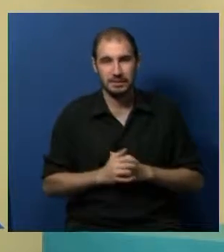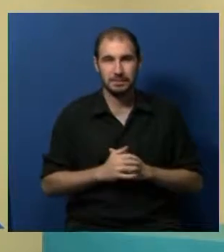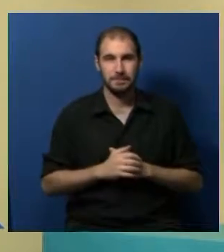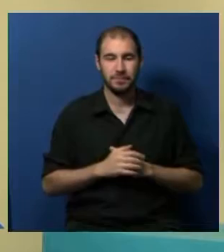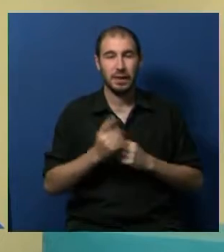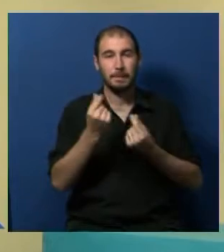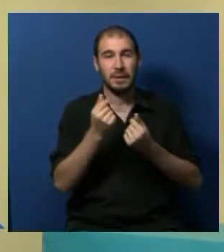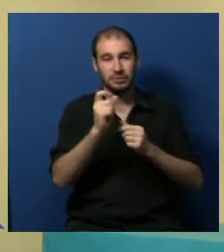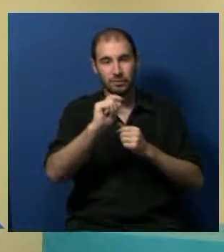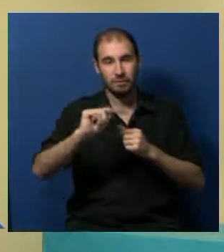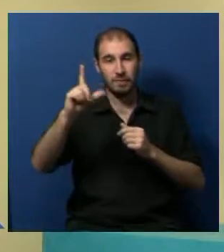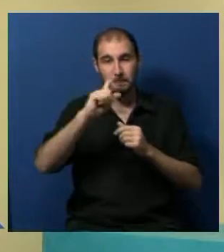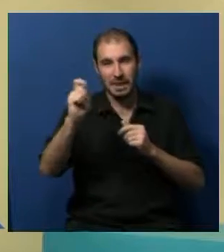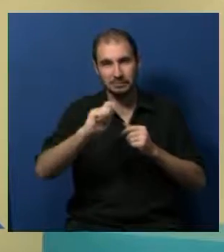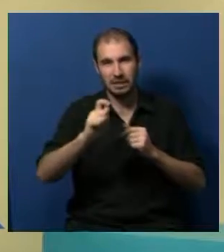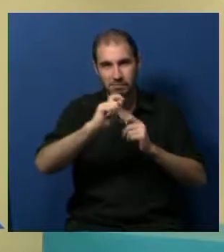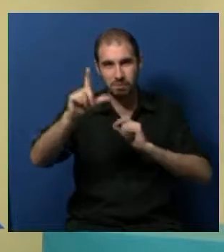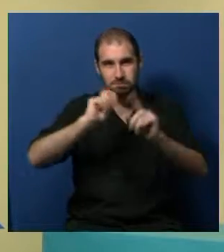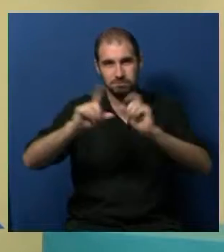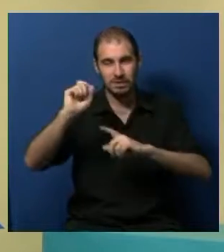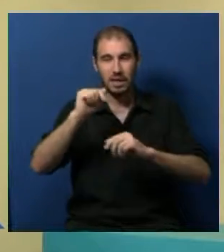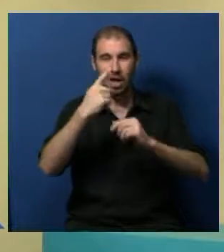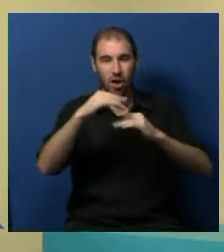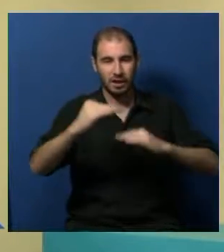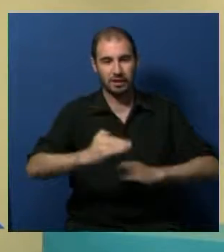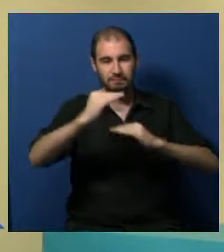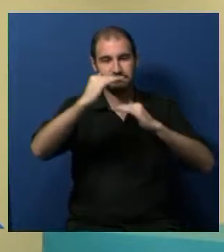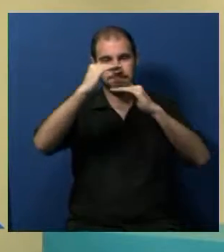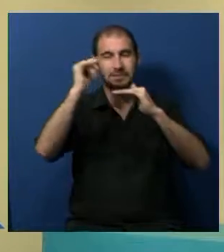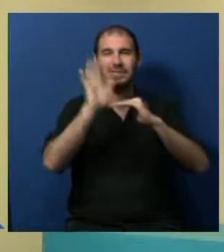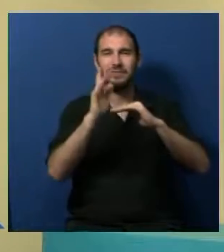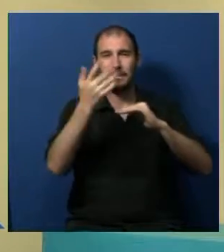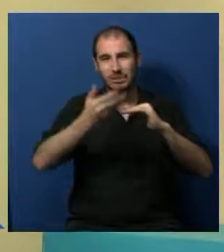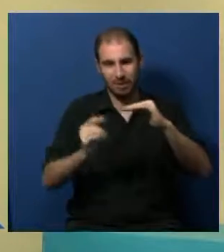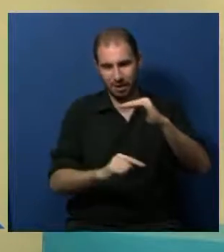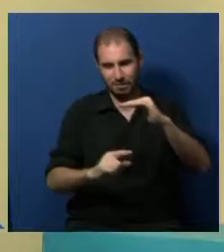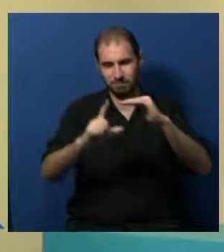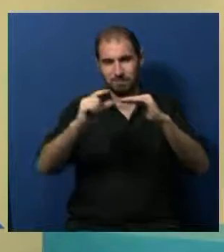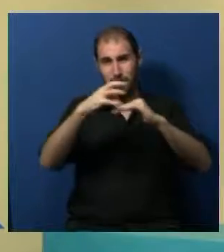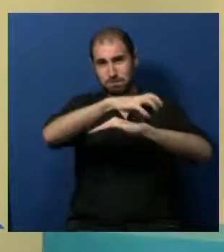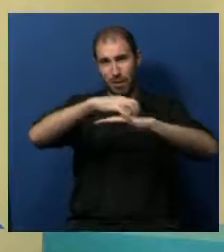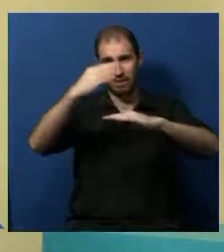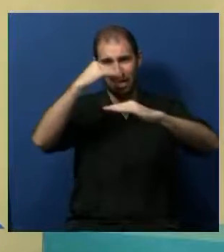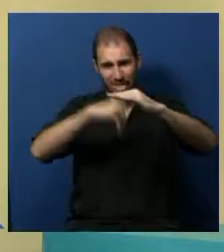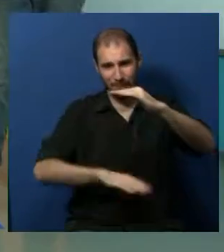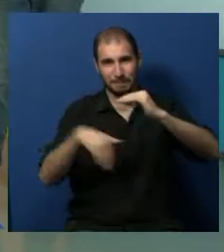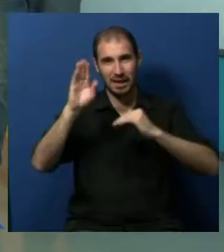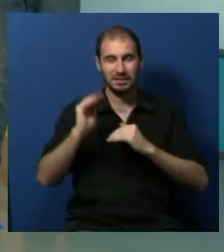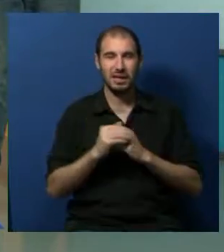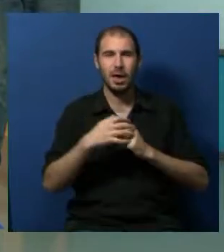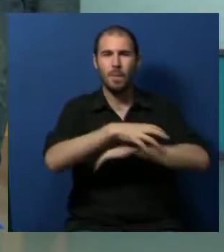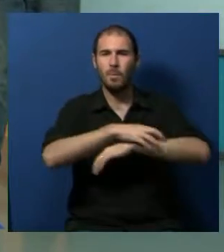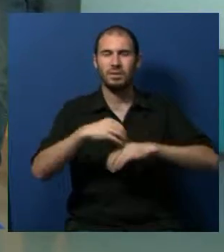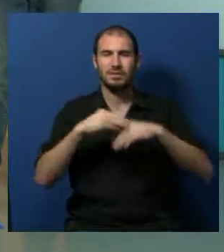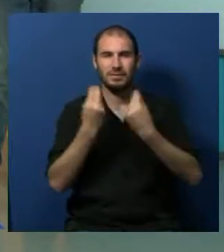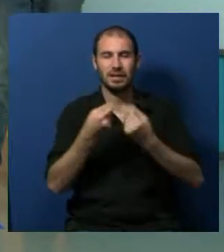los precios vienen subiendo todos los meses, estas líneas se van subiendo y por lo tanto cada vez más gente va cayendo debajo de estas dos líneas. La pobreza se define por